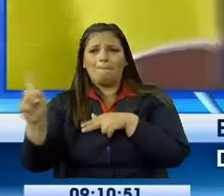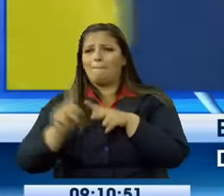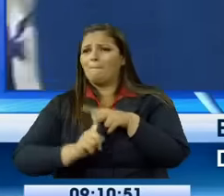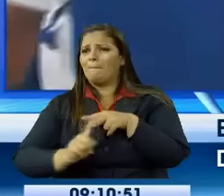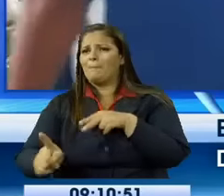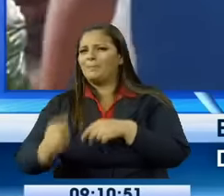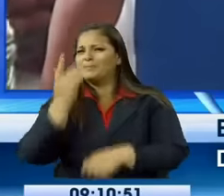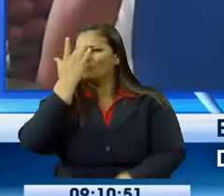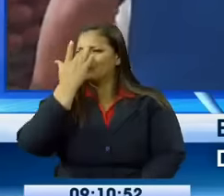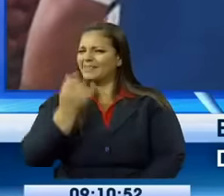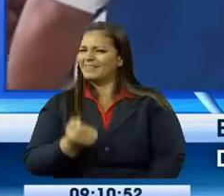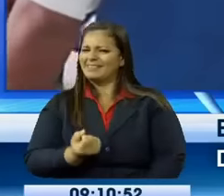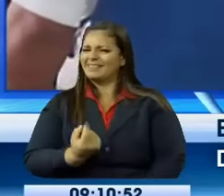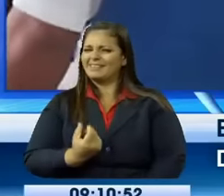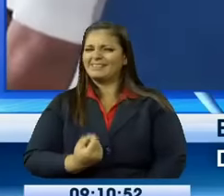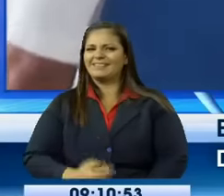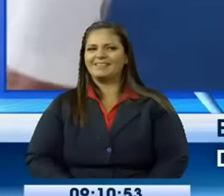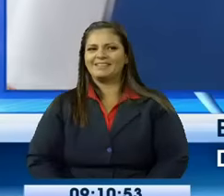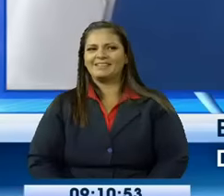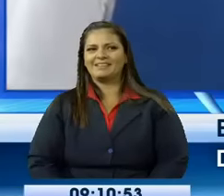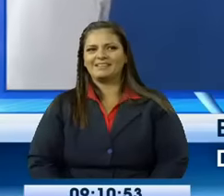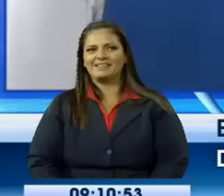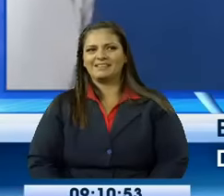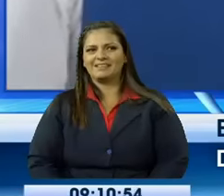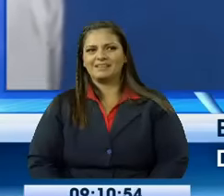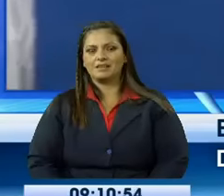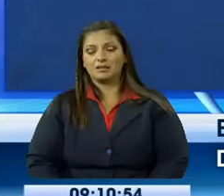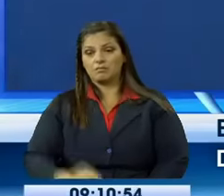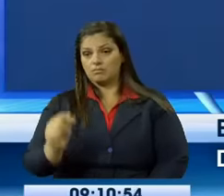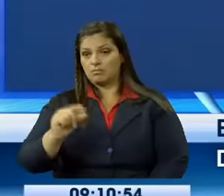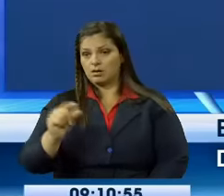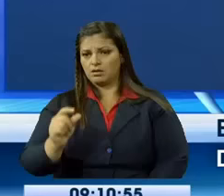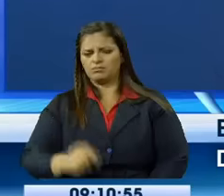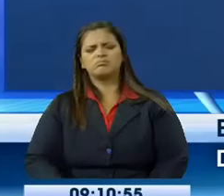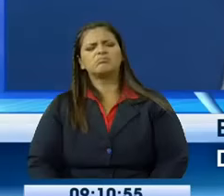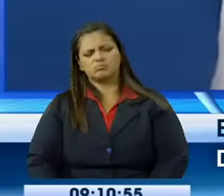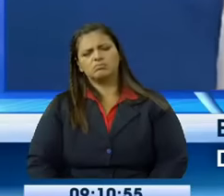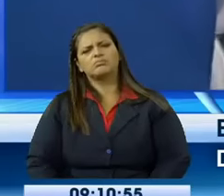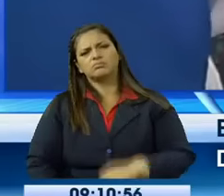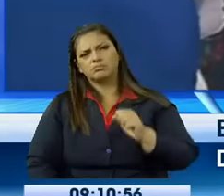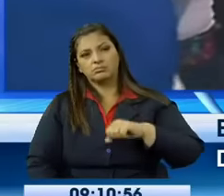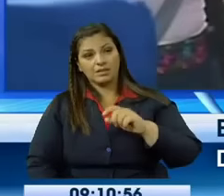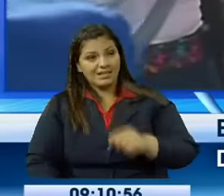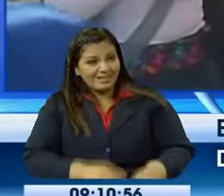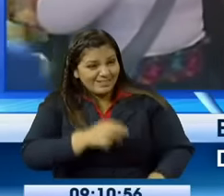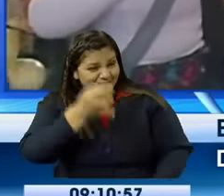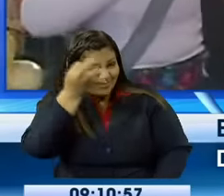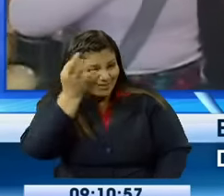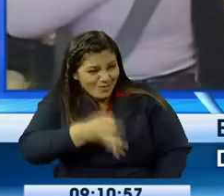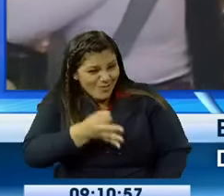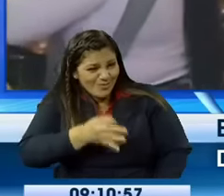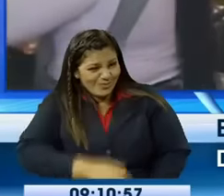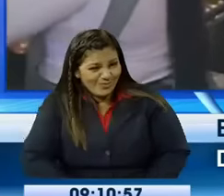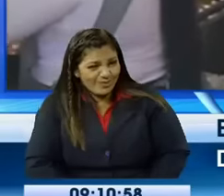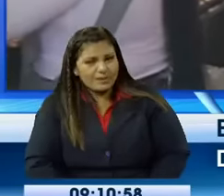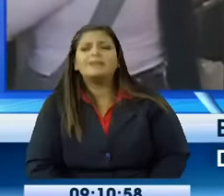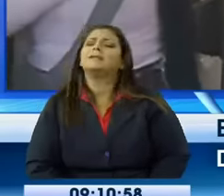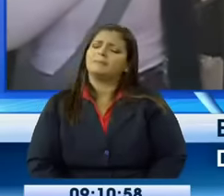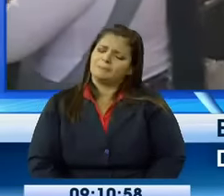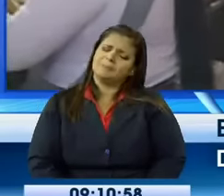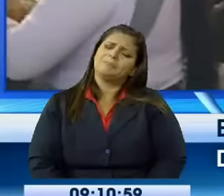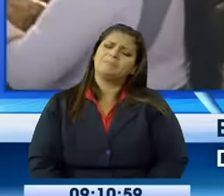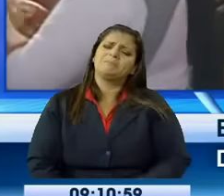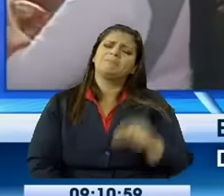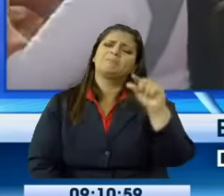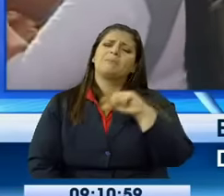ser, porque oiga, el señor dijo que la... Enrique, verdad, señor... Lo más barato, sí. Lo más barato. ¿Usted cree? Sí, claro que sí. Sí. Vea